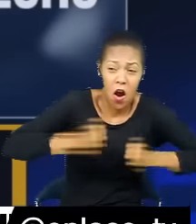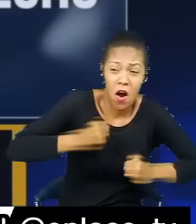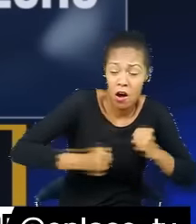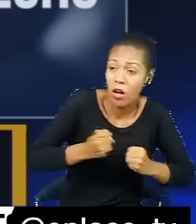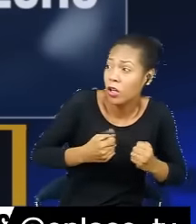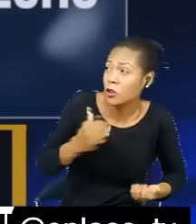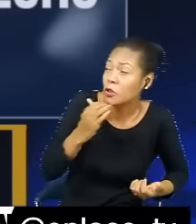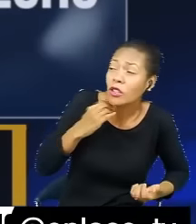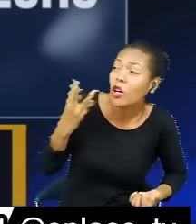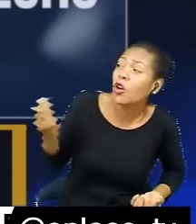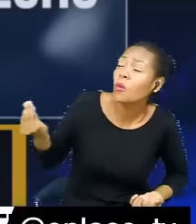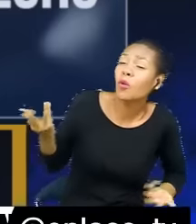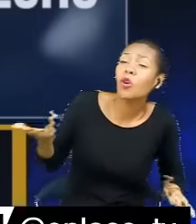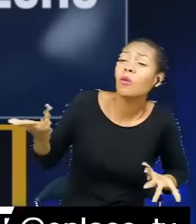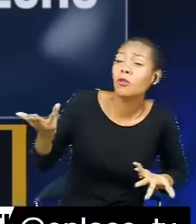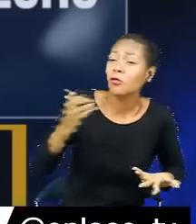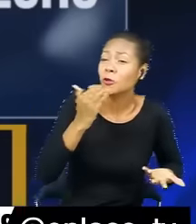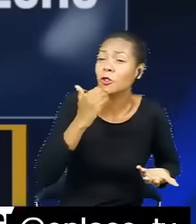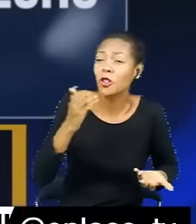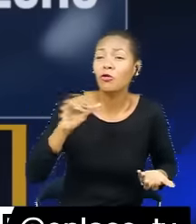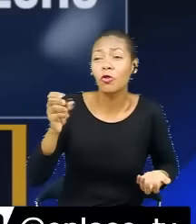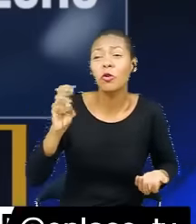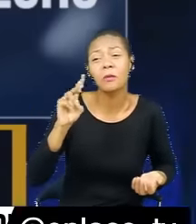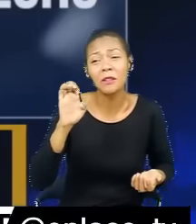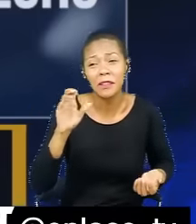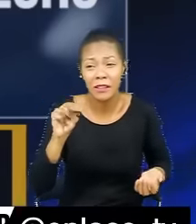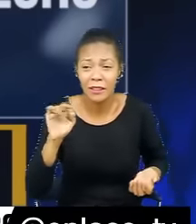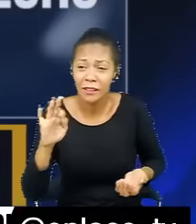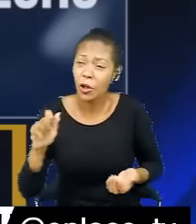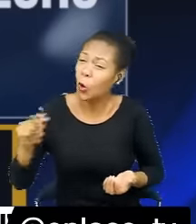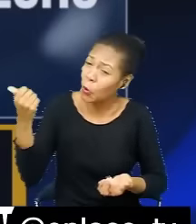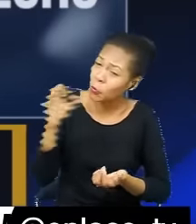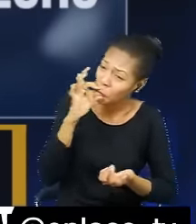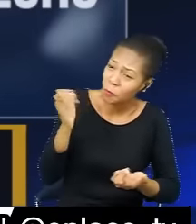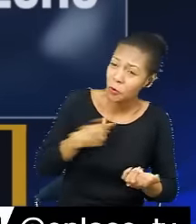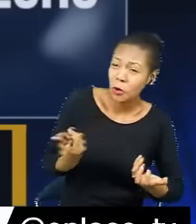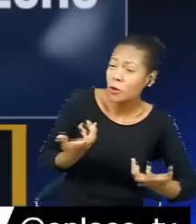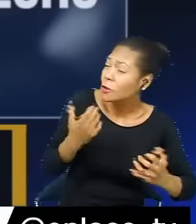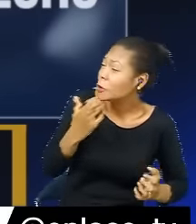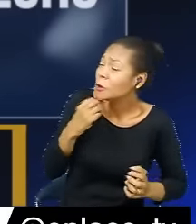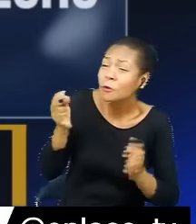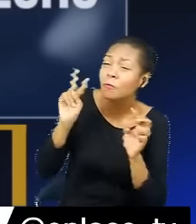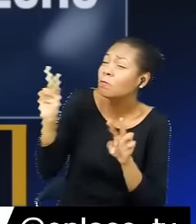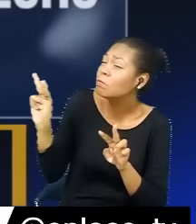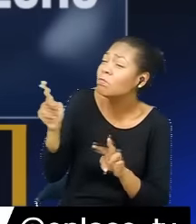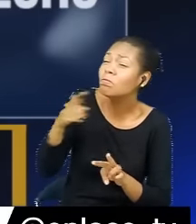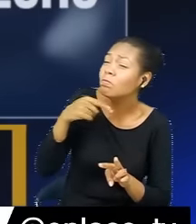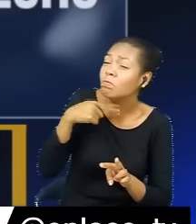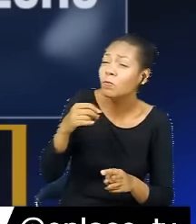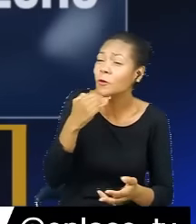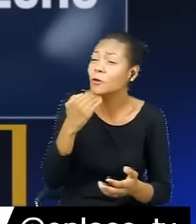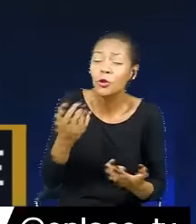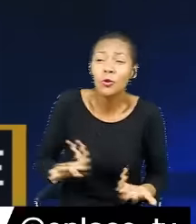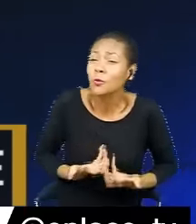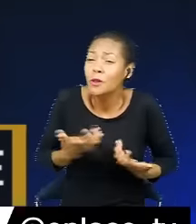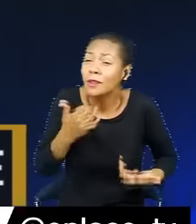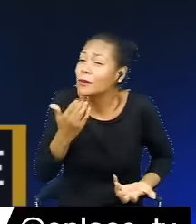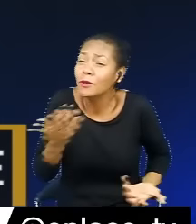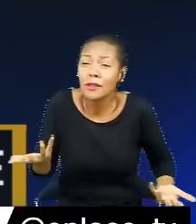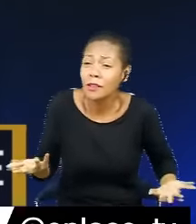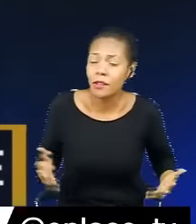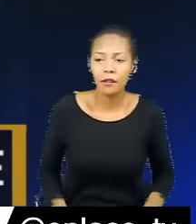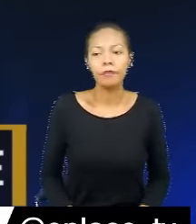ellos. Uno se llama Vicente y otro Josué, yo estoy dentro del container, yo como 15 minutos cansado con los trabajadores y no sé más nada. Hasta